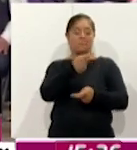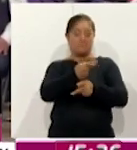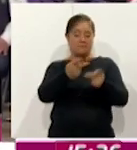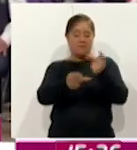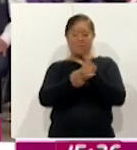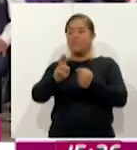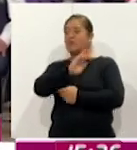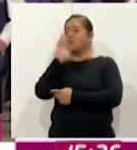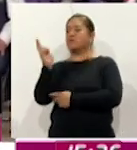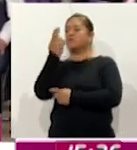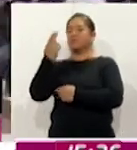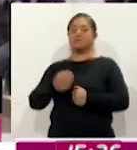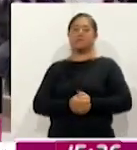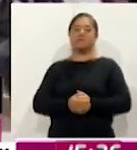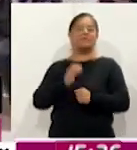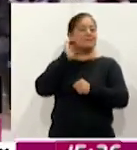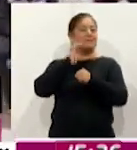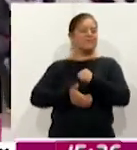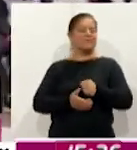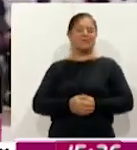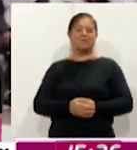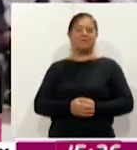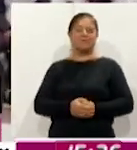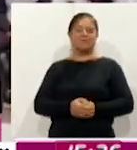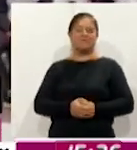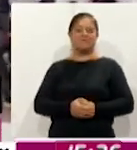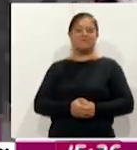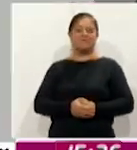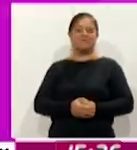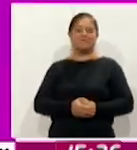y superior. Hasta aquí mi reporte.